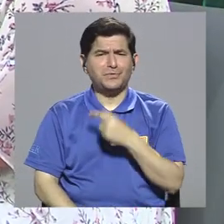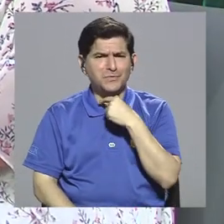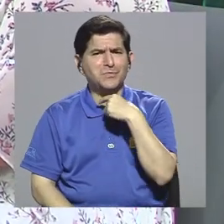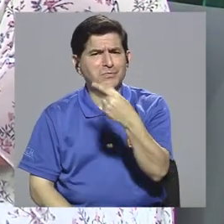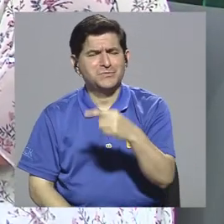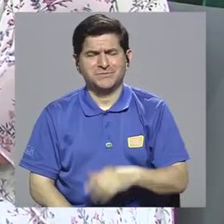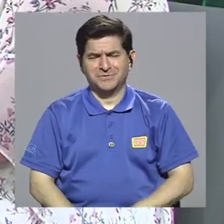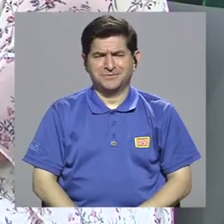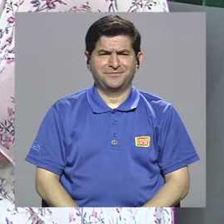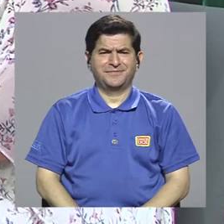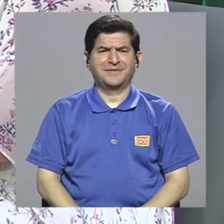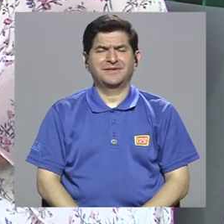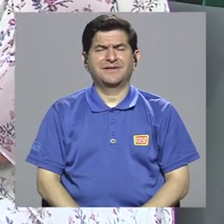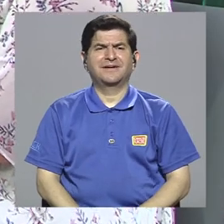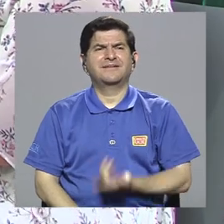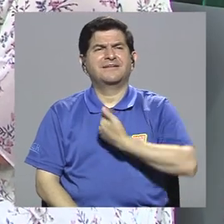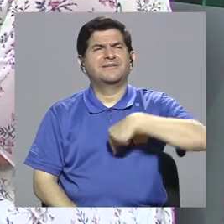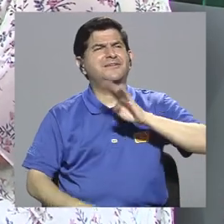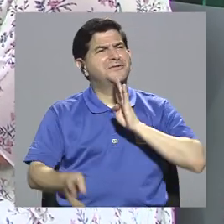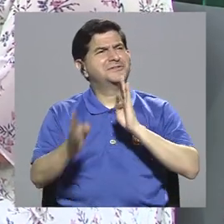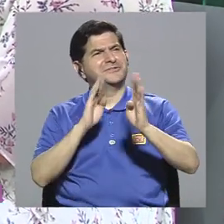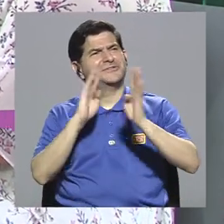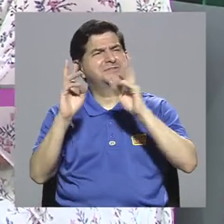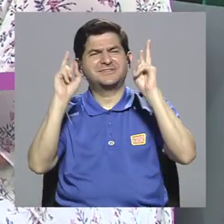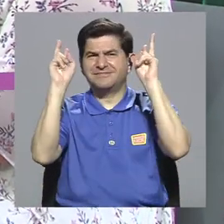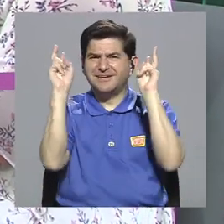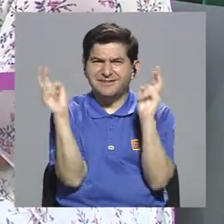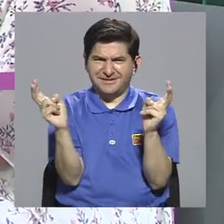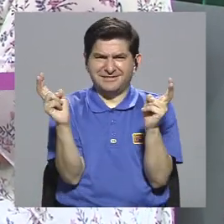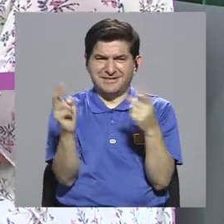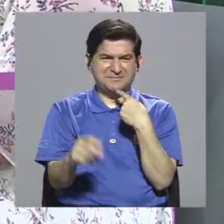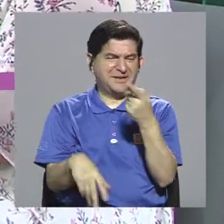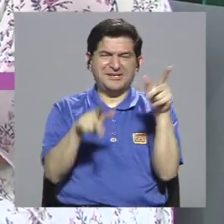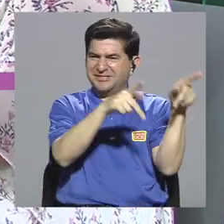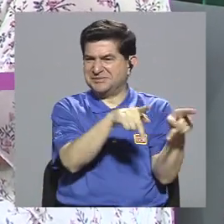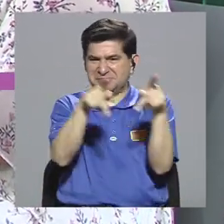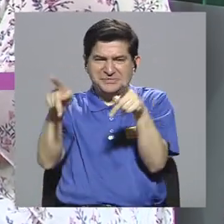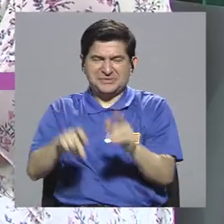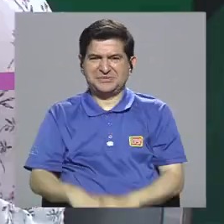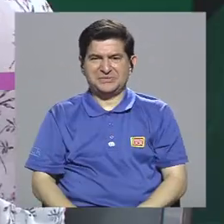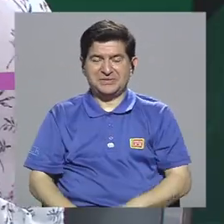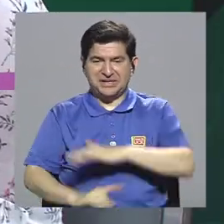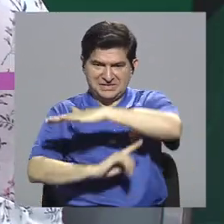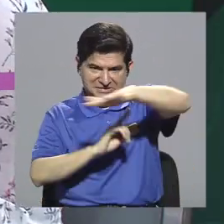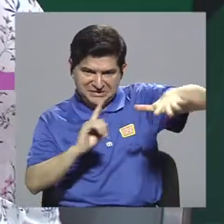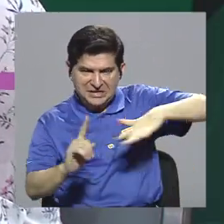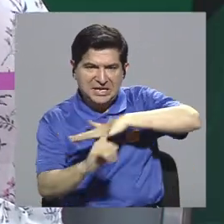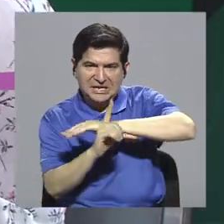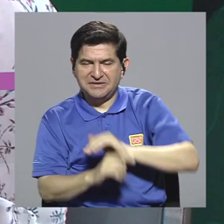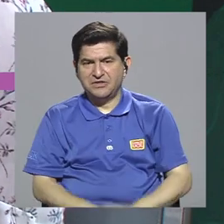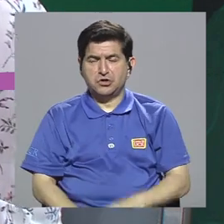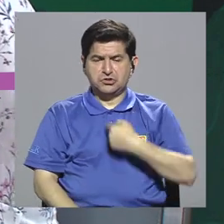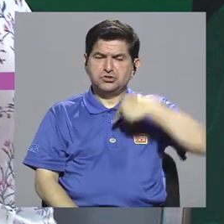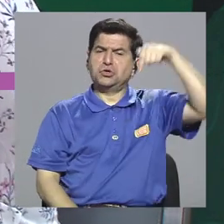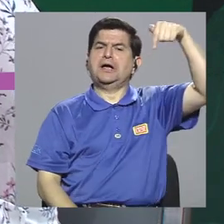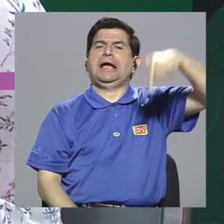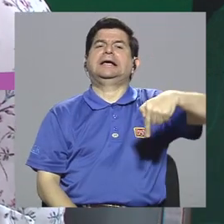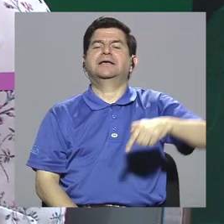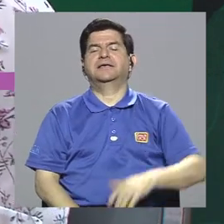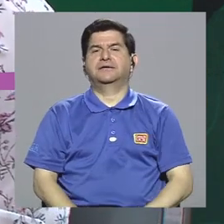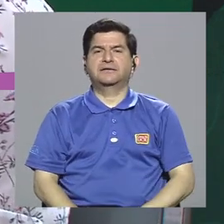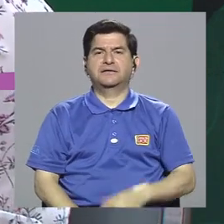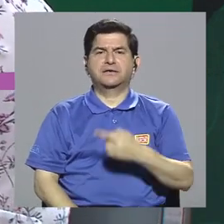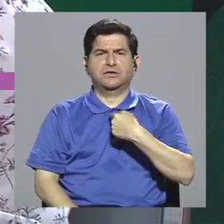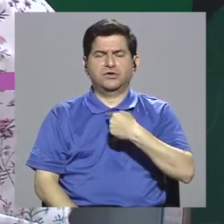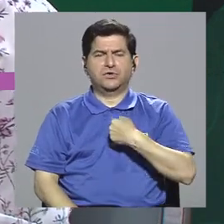podemos hablar sobre este tema? ¿Cómo decirle a las personas a nuestro alrededor, aquí estoy, y cómo ser guardianes